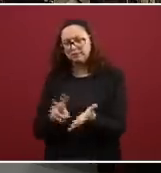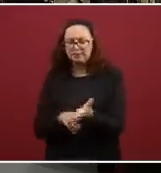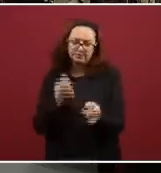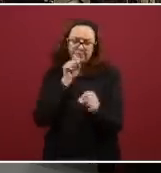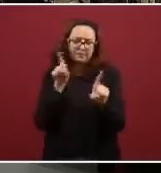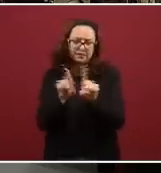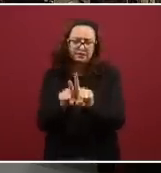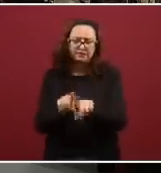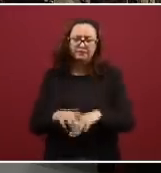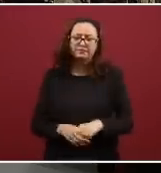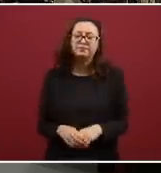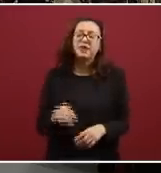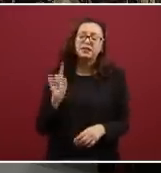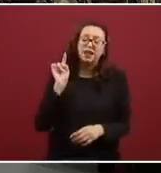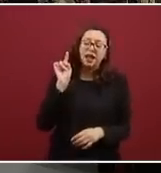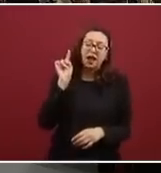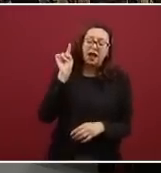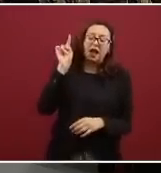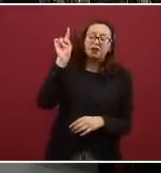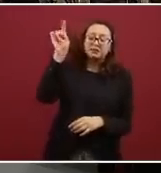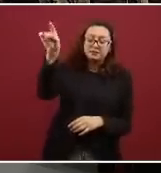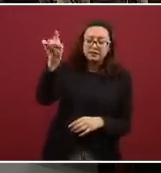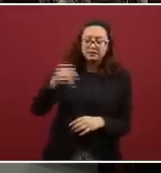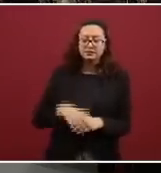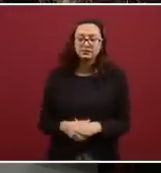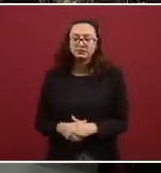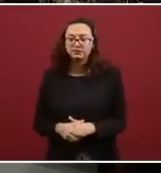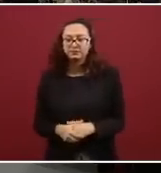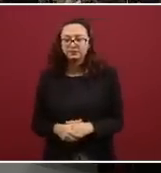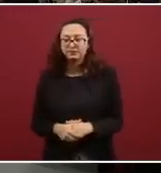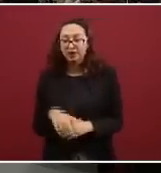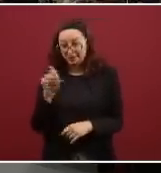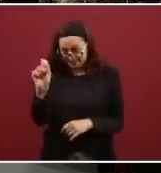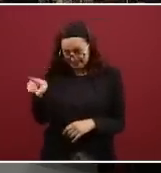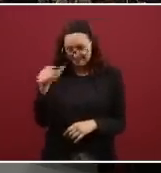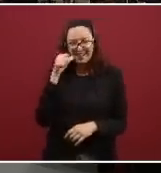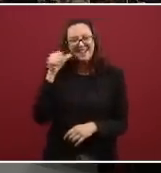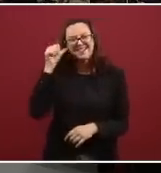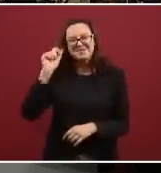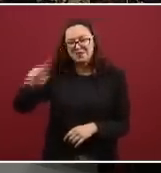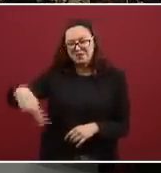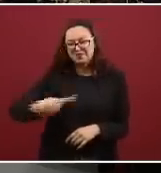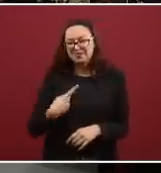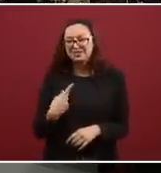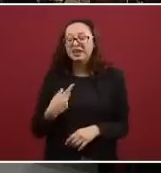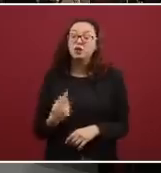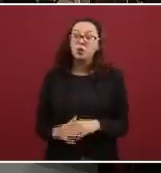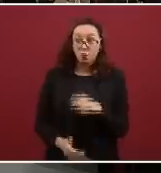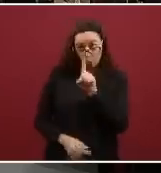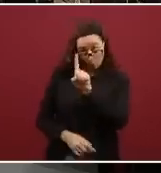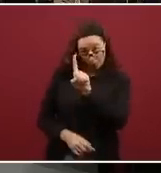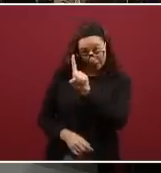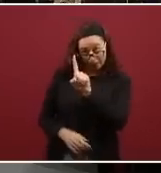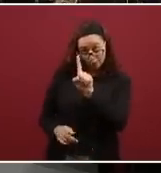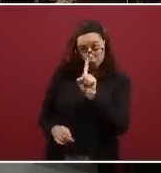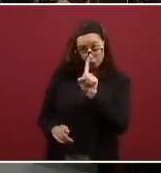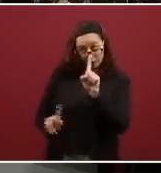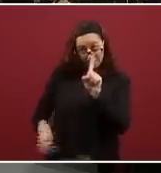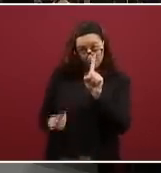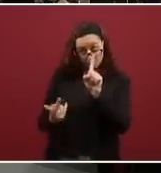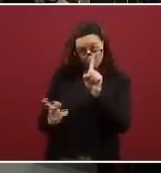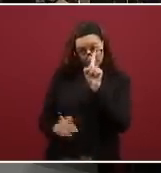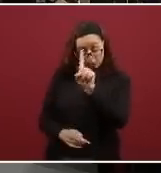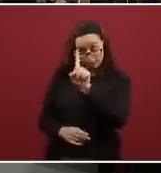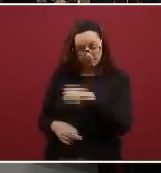hasta tres aporte de pregunta esta hierba la amazona es porque fueron seis